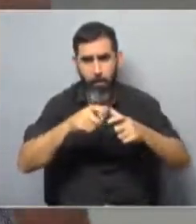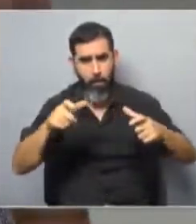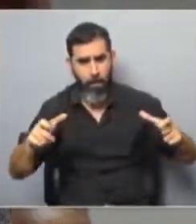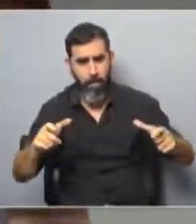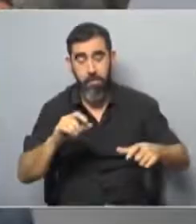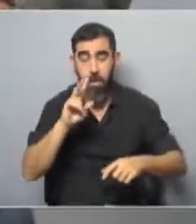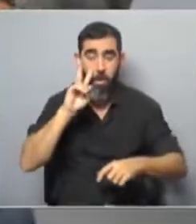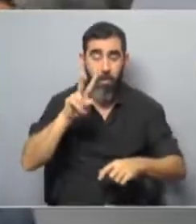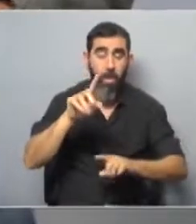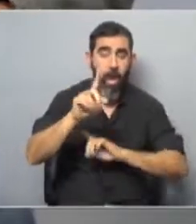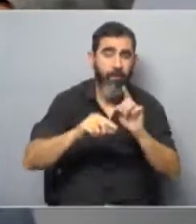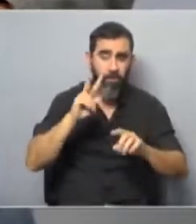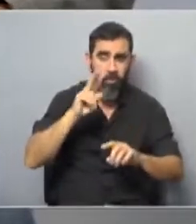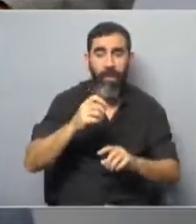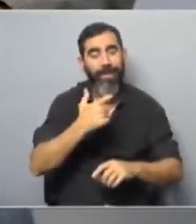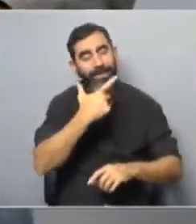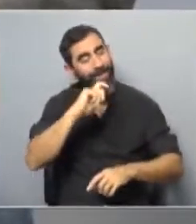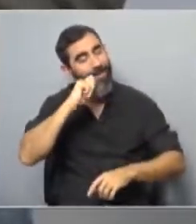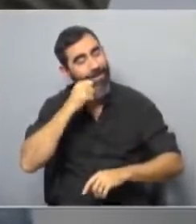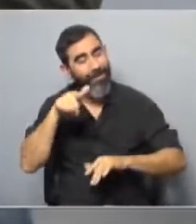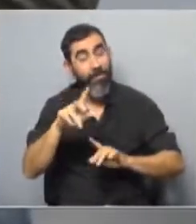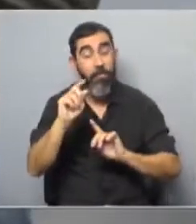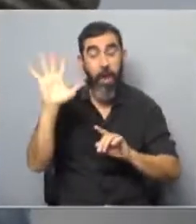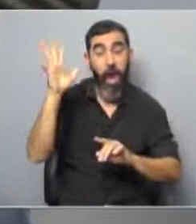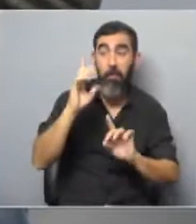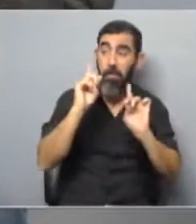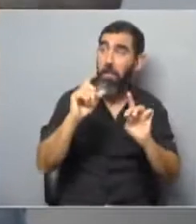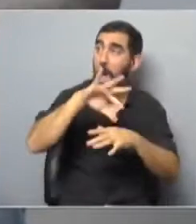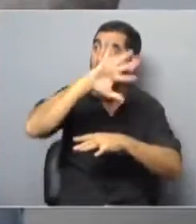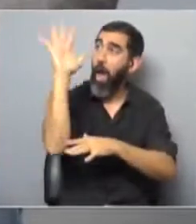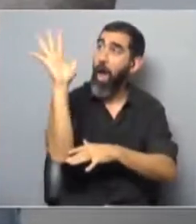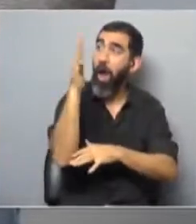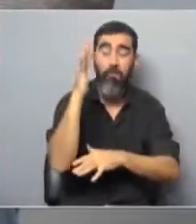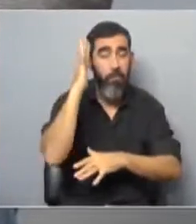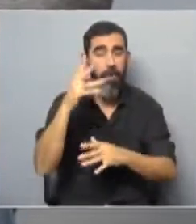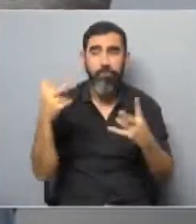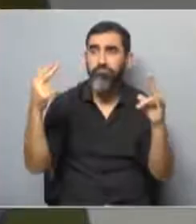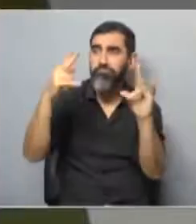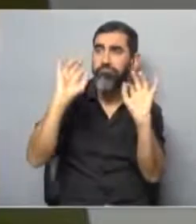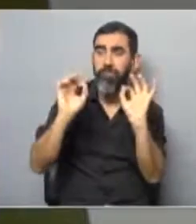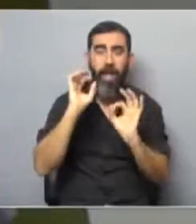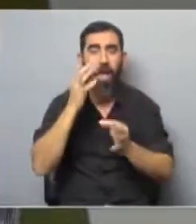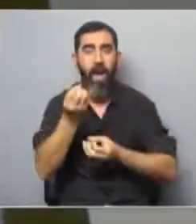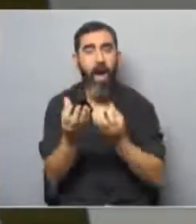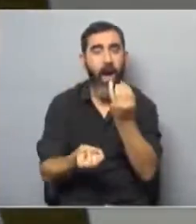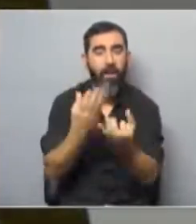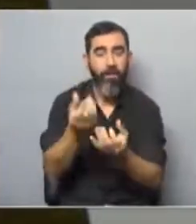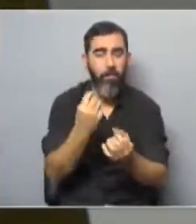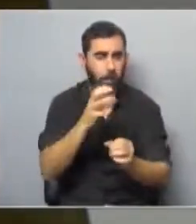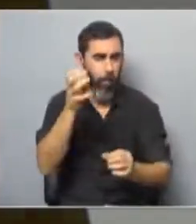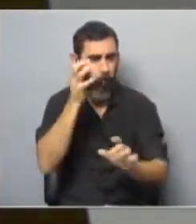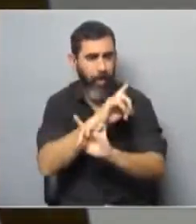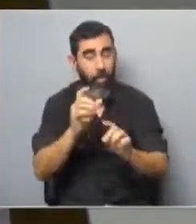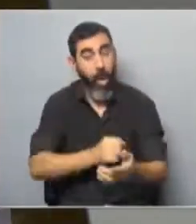uno los mira. El problema es que uno los mira con simpatía. El ligustro, como decías tú, Claro. es una planta ornamental, uno se lo imagina podadito en el jardín y no se imagina que eso sea un riesgo hasta que